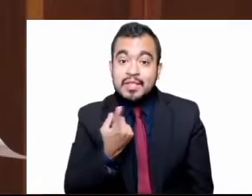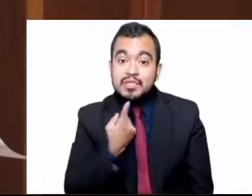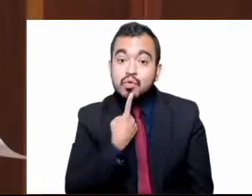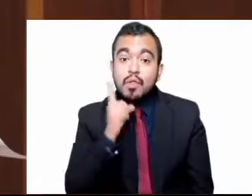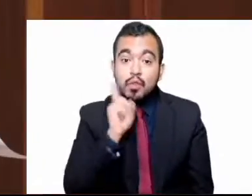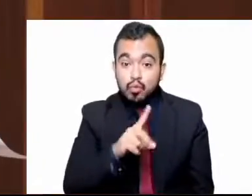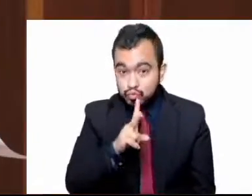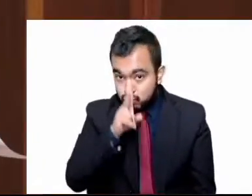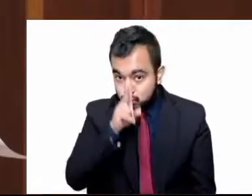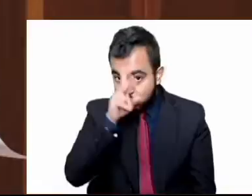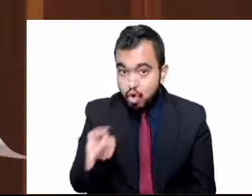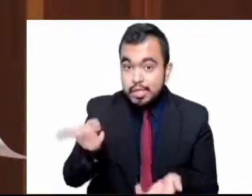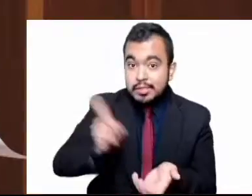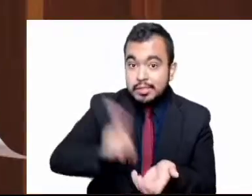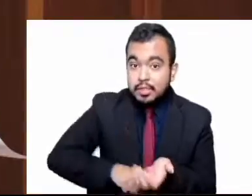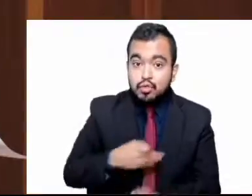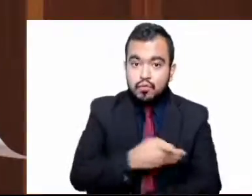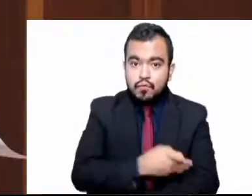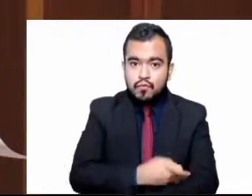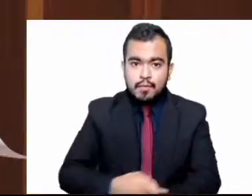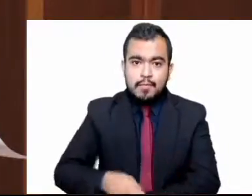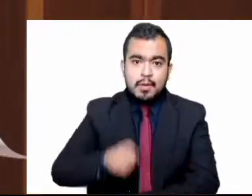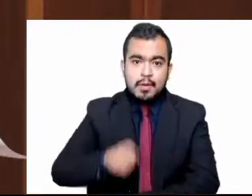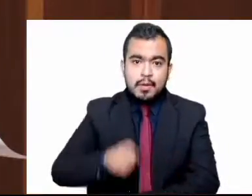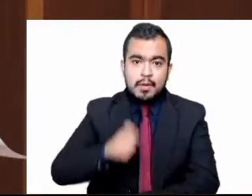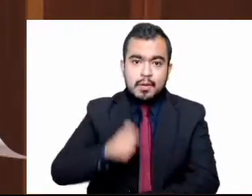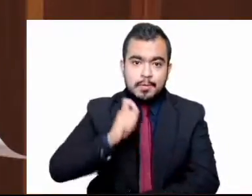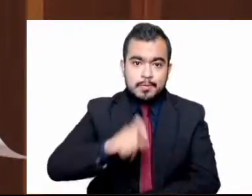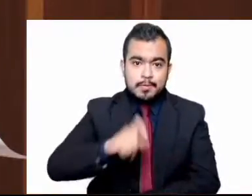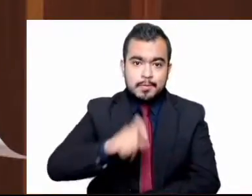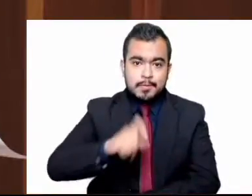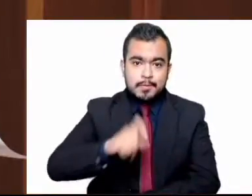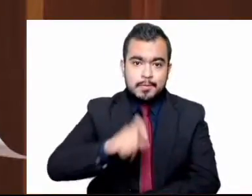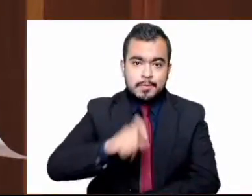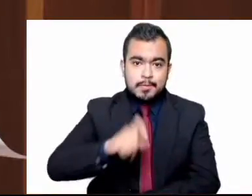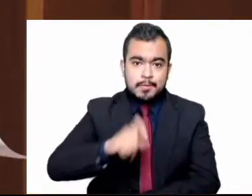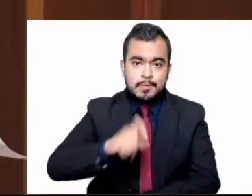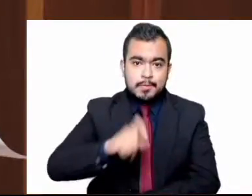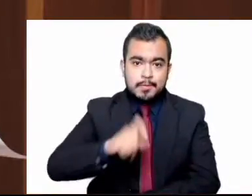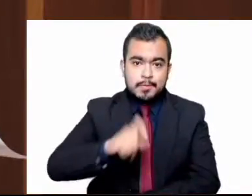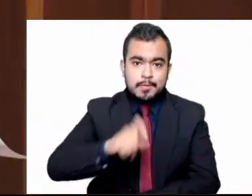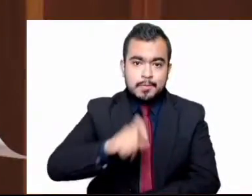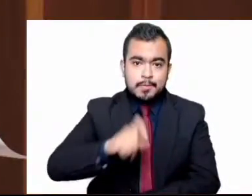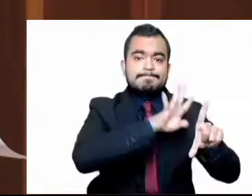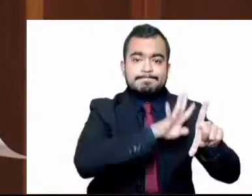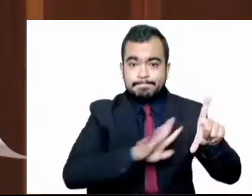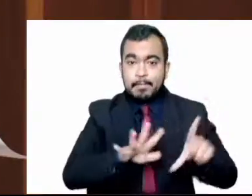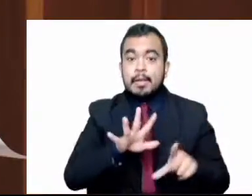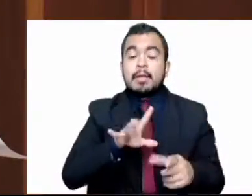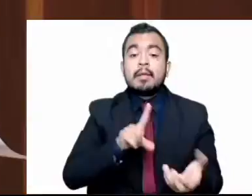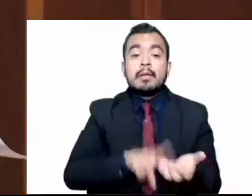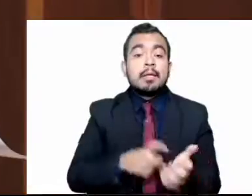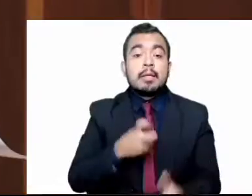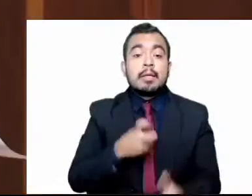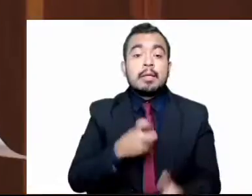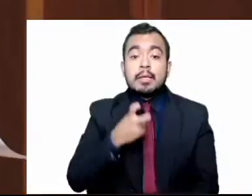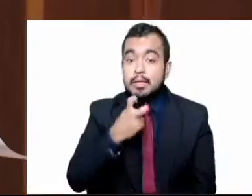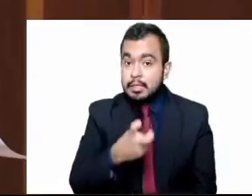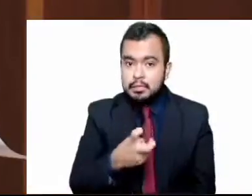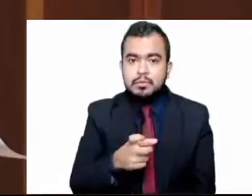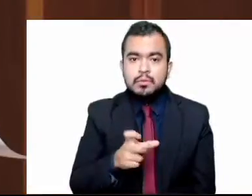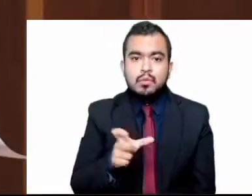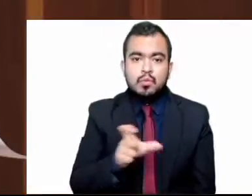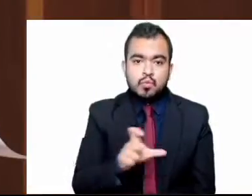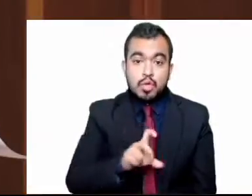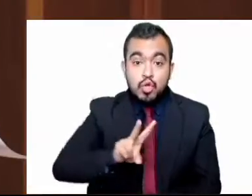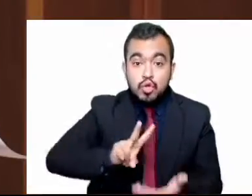a lo largo y ancho del territorio nacional. Y esto se corrobora con el hecho de que en el año 2020 cerró con